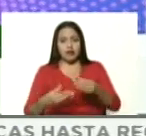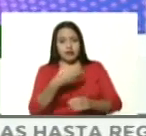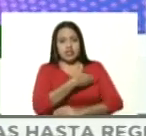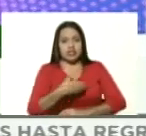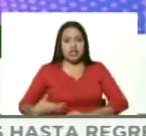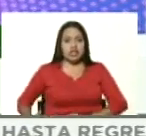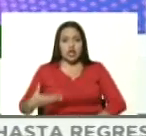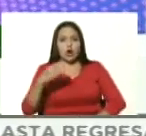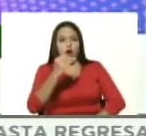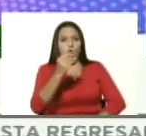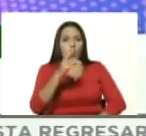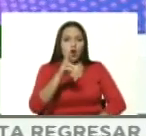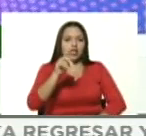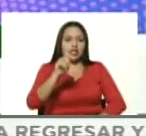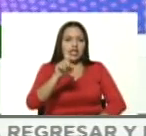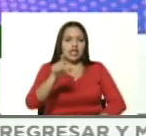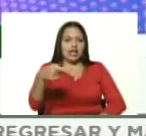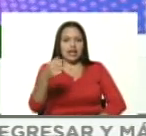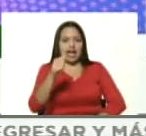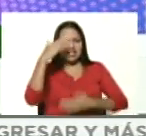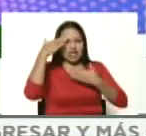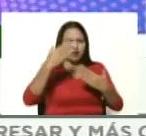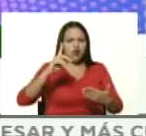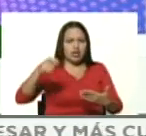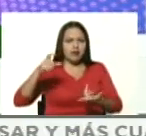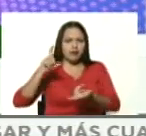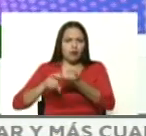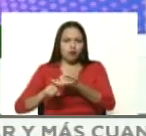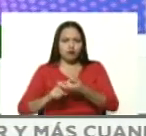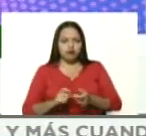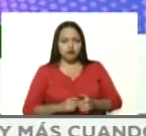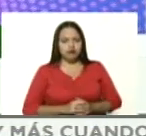mi saludo, y a Rosario.